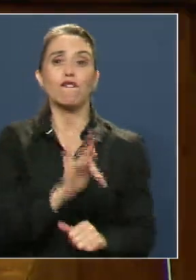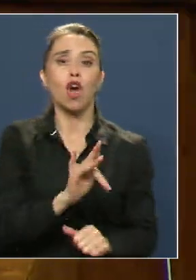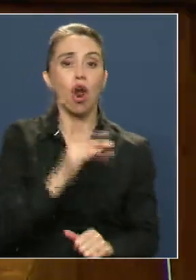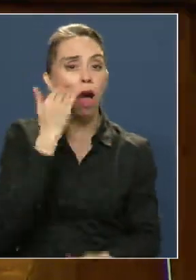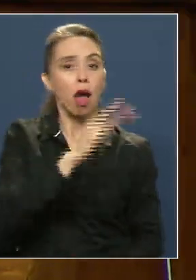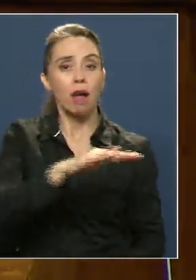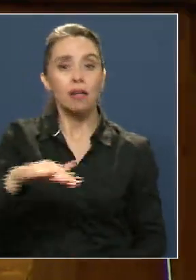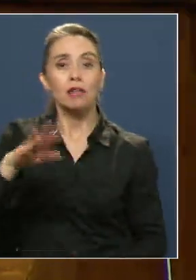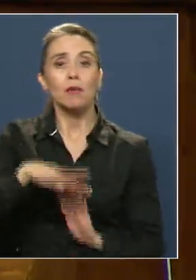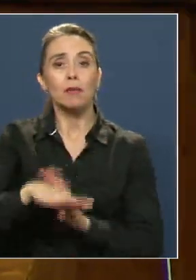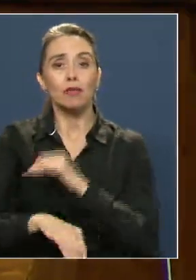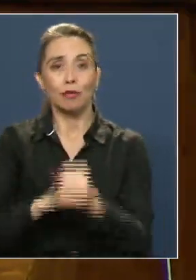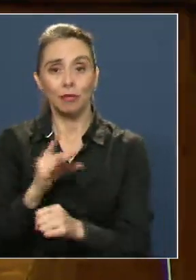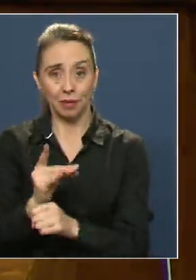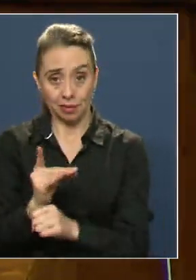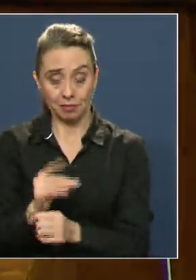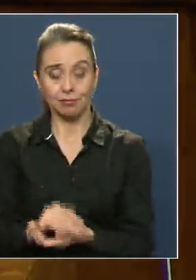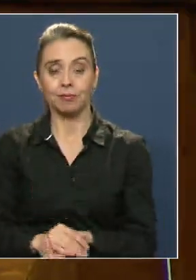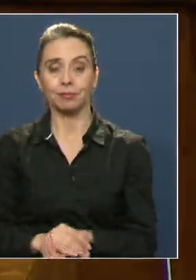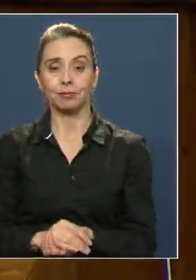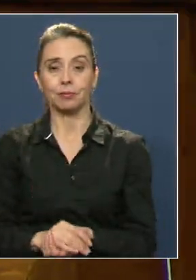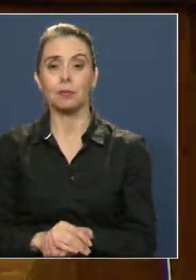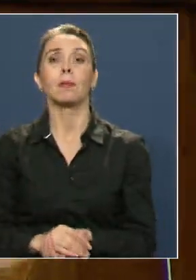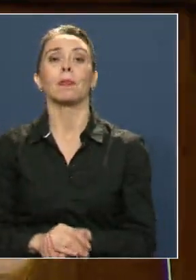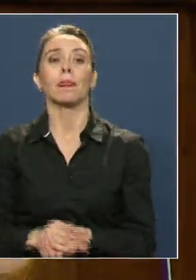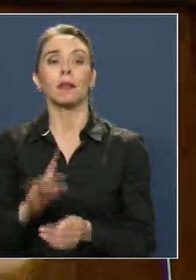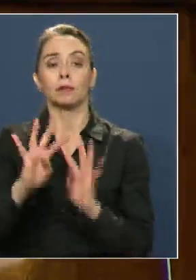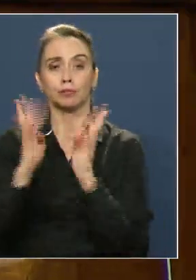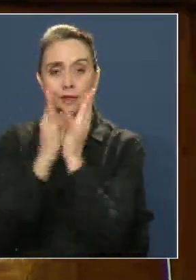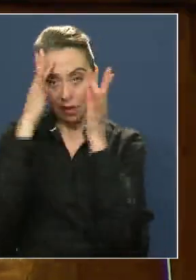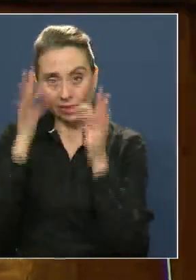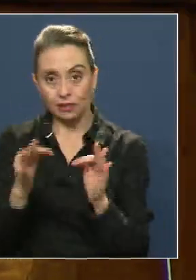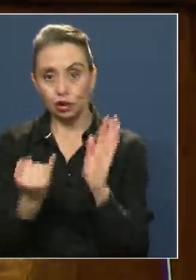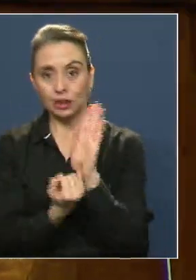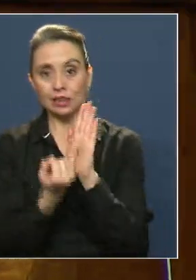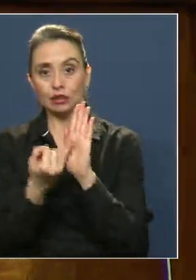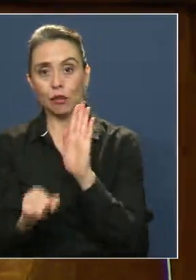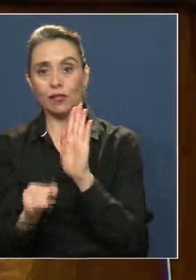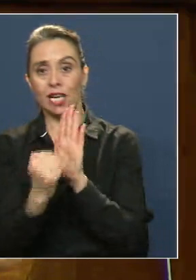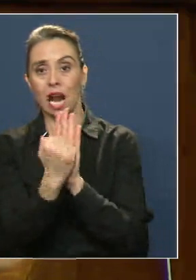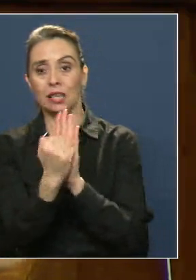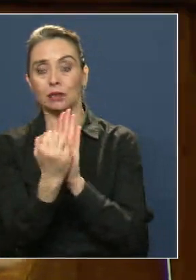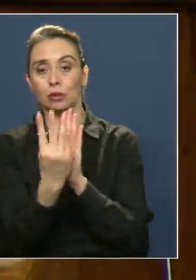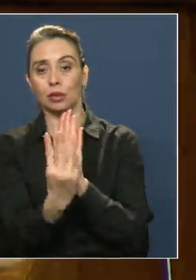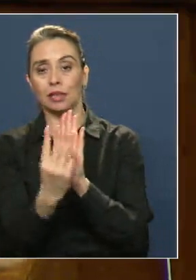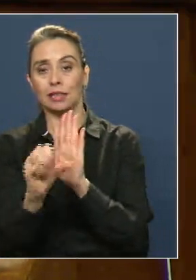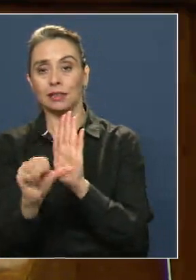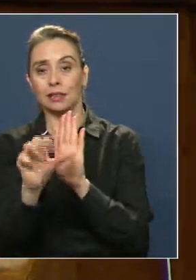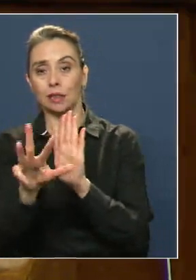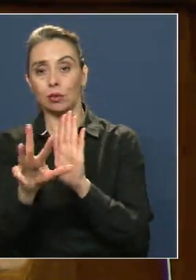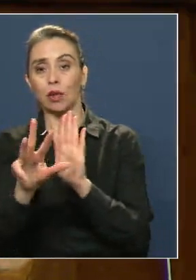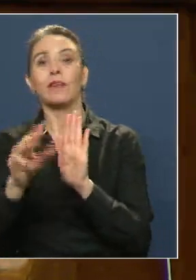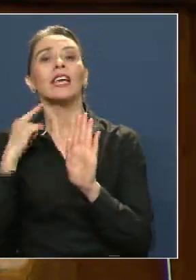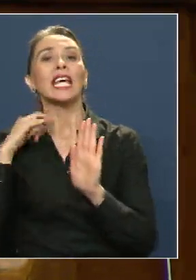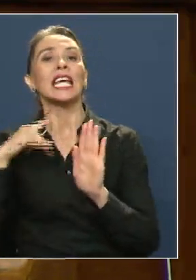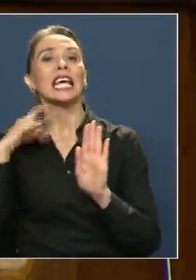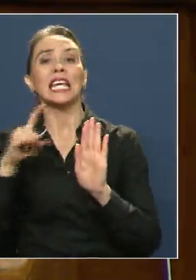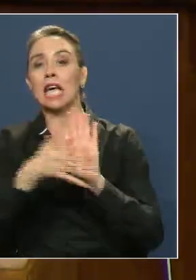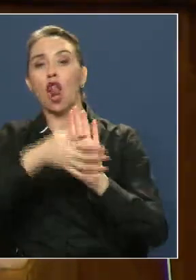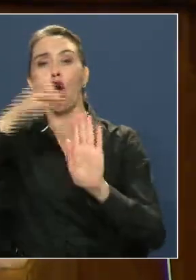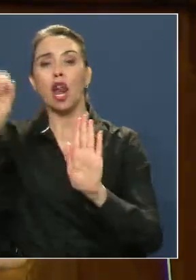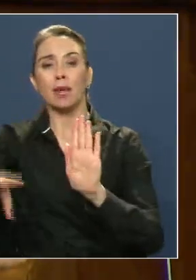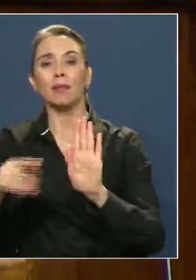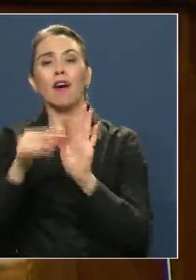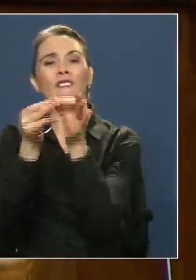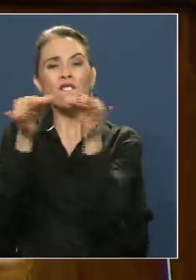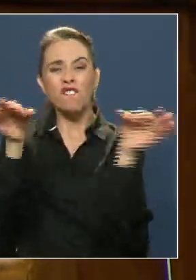edad. Asimismo, decidimos eliminar el inciso final del artículo 369 quinques, que contenía